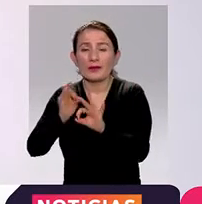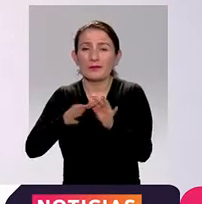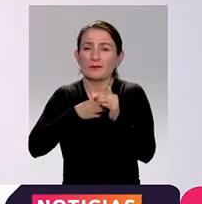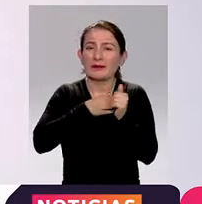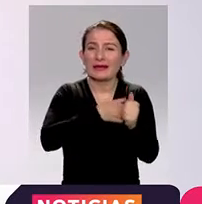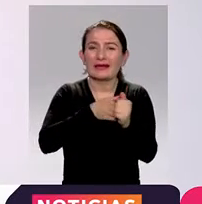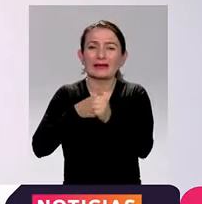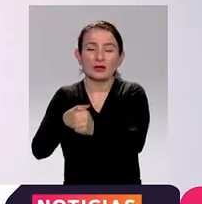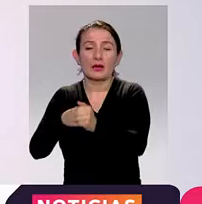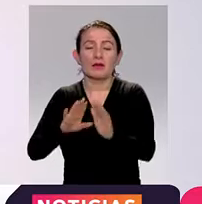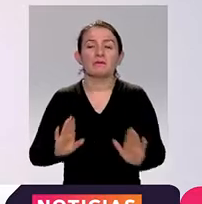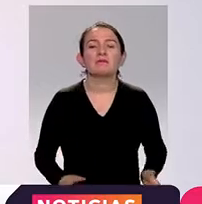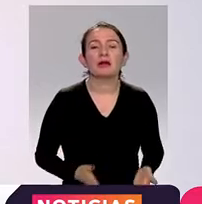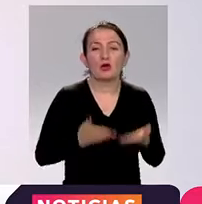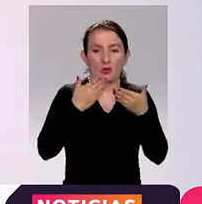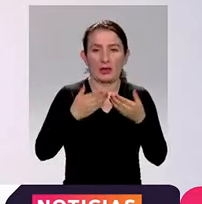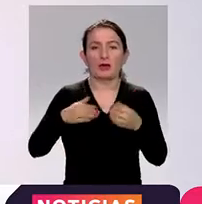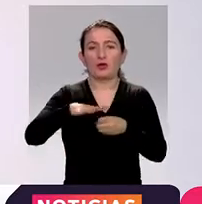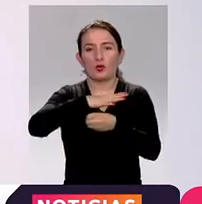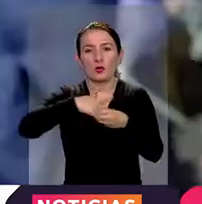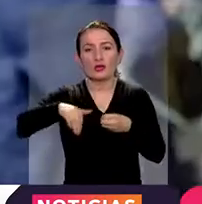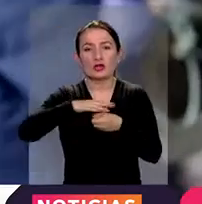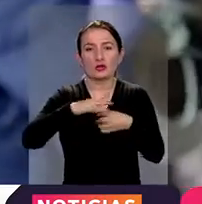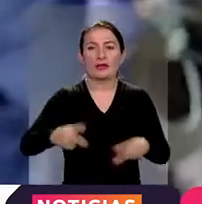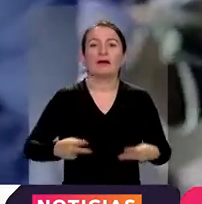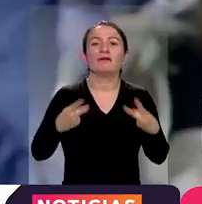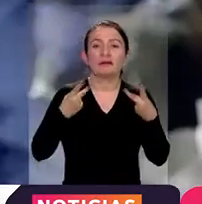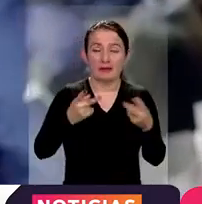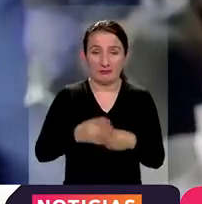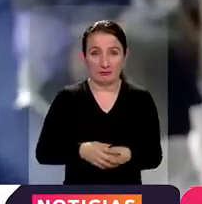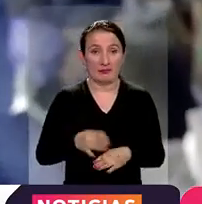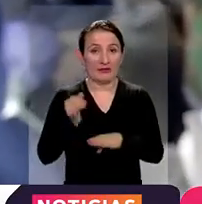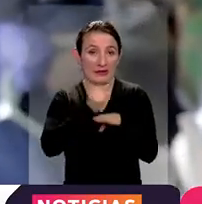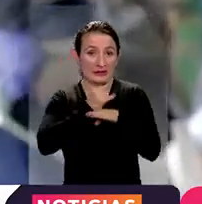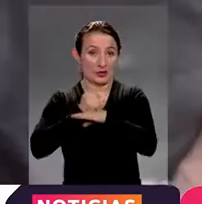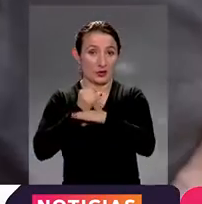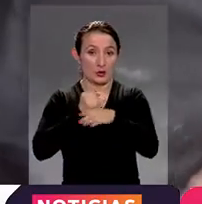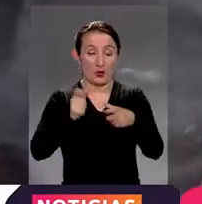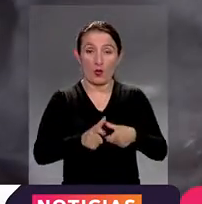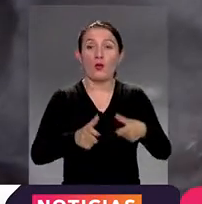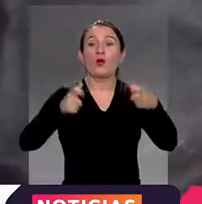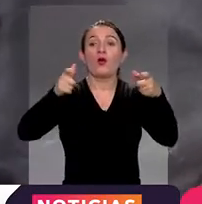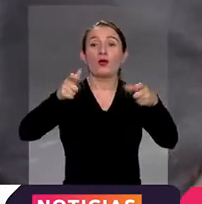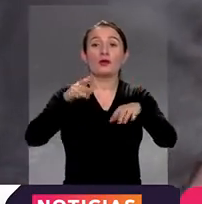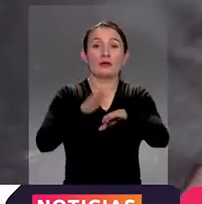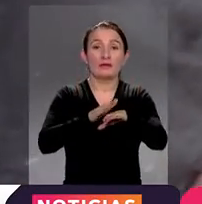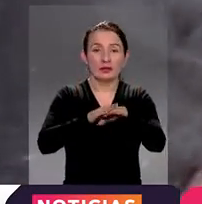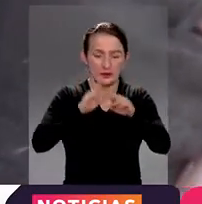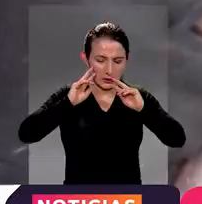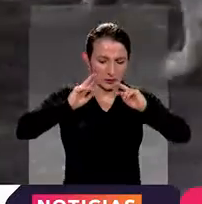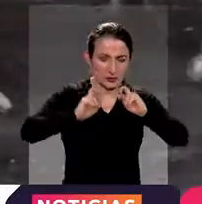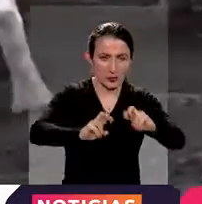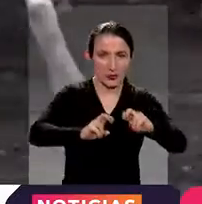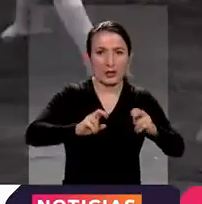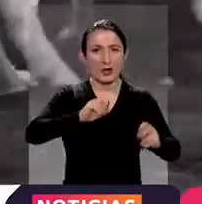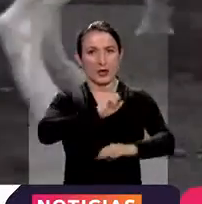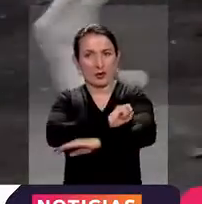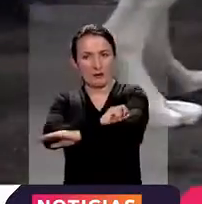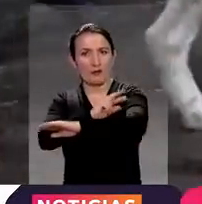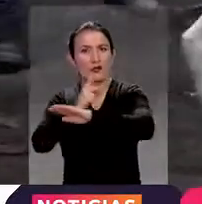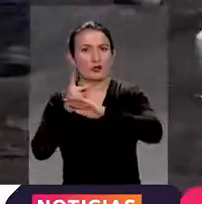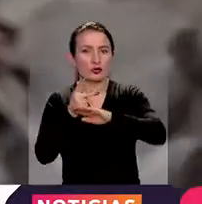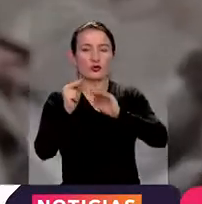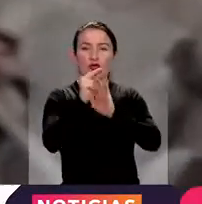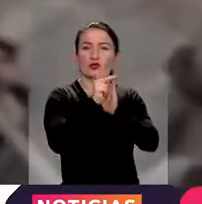mecanismos para mejorar sus condiciones de vida. Según el Instituto, el Congreso contribuyó al estudio de una evolución normativa